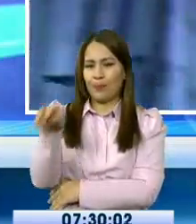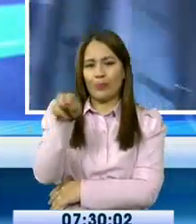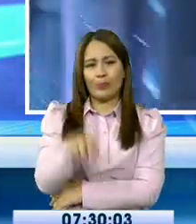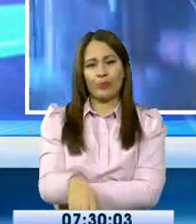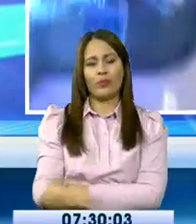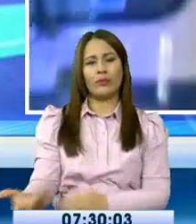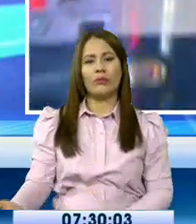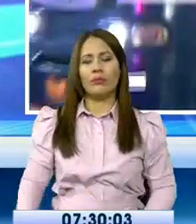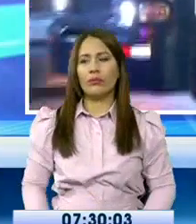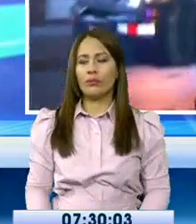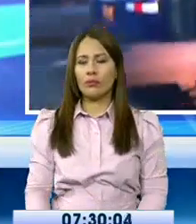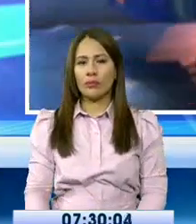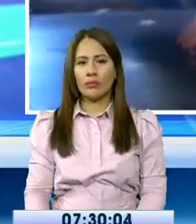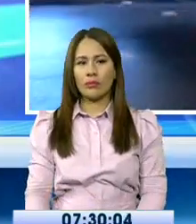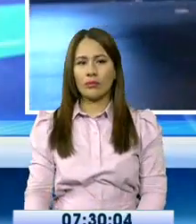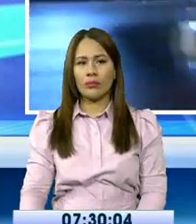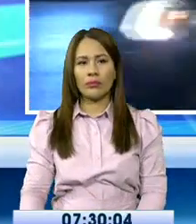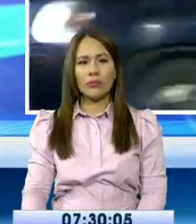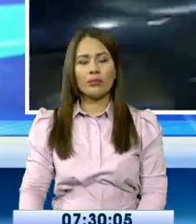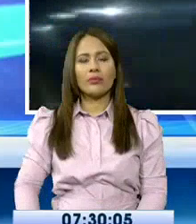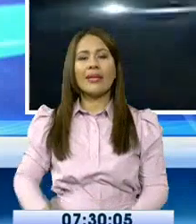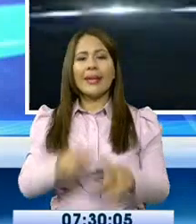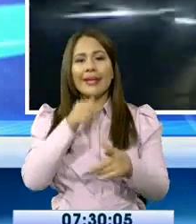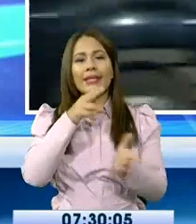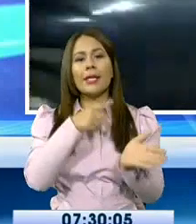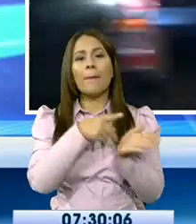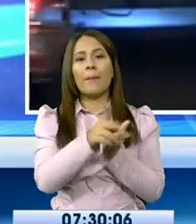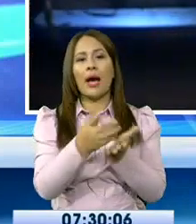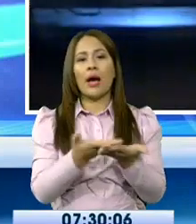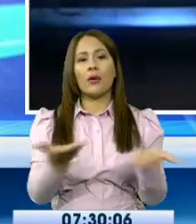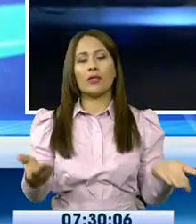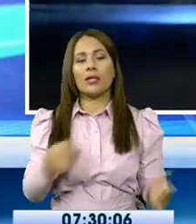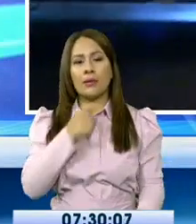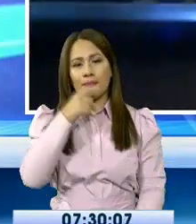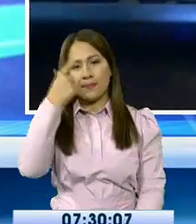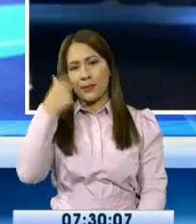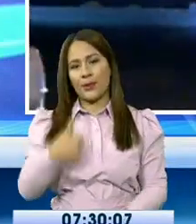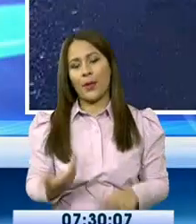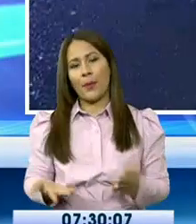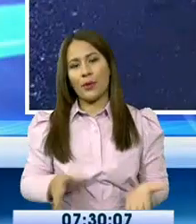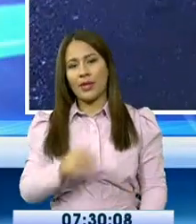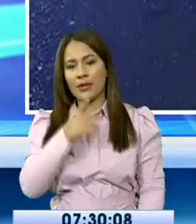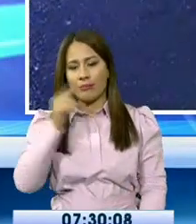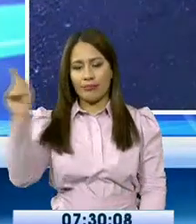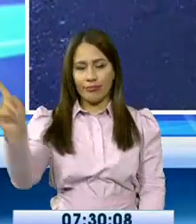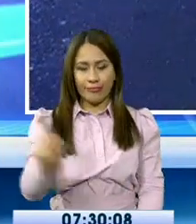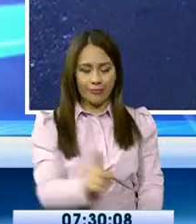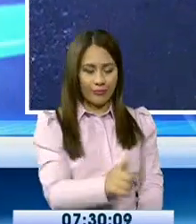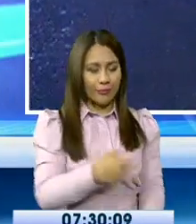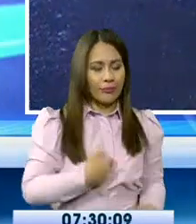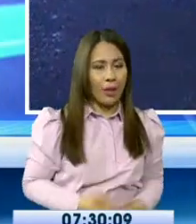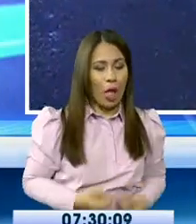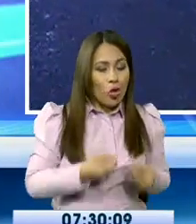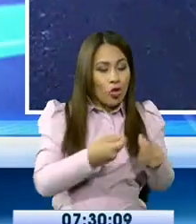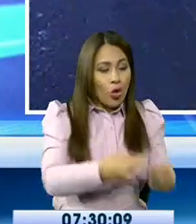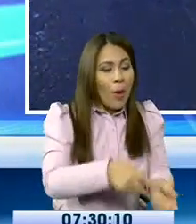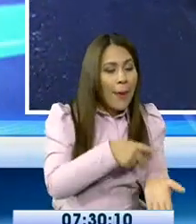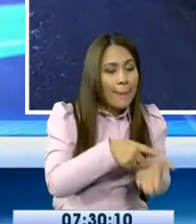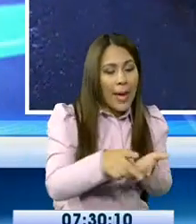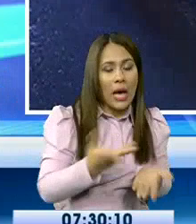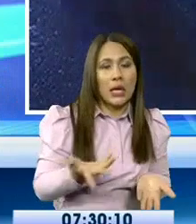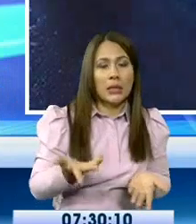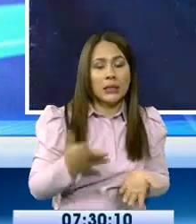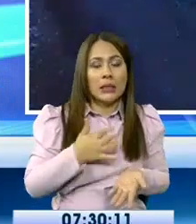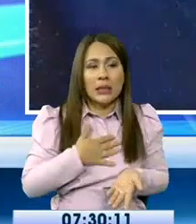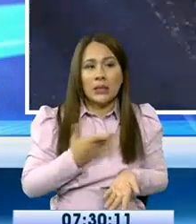A las pruebas me remito. ¿Quién va a responder por la muerte de no este sé, ciudadano? No sé. ¿Quién se va a hacer cargo? ¿Quién va a dar la por qué, cara? Lisa? Porque